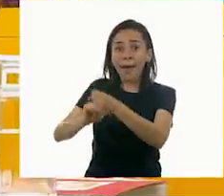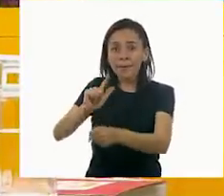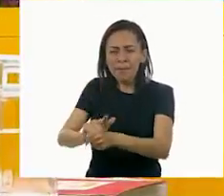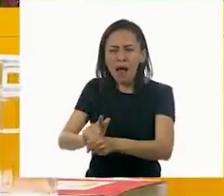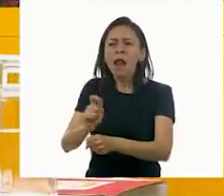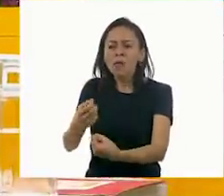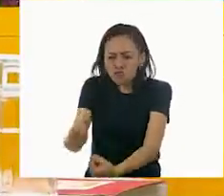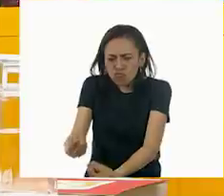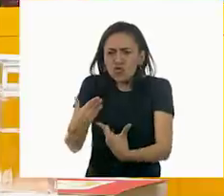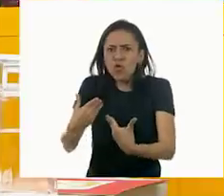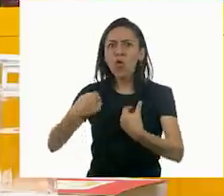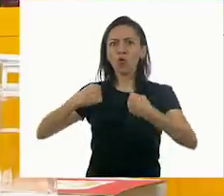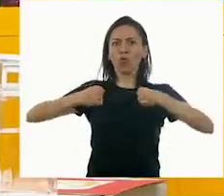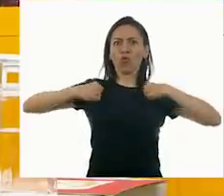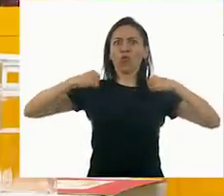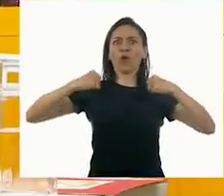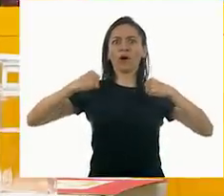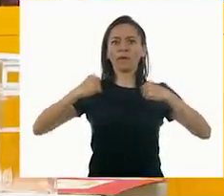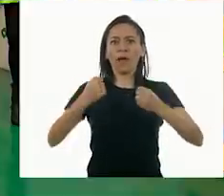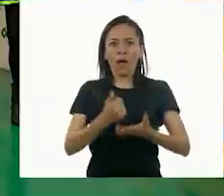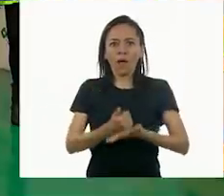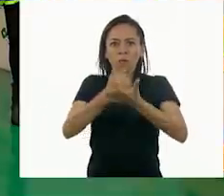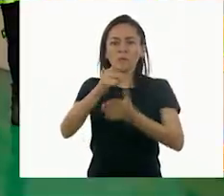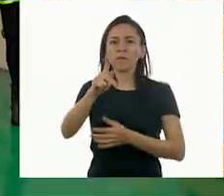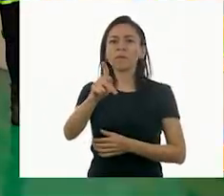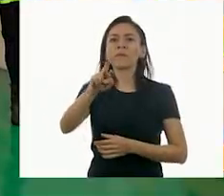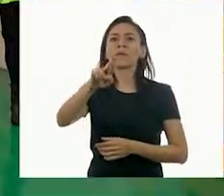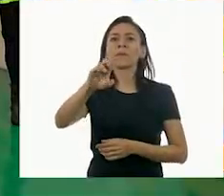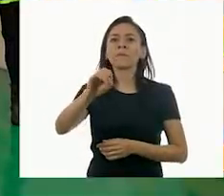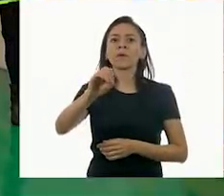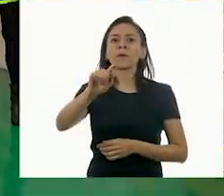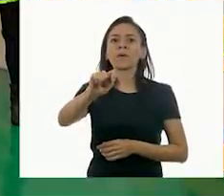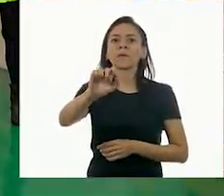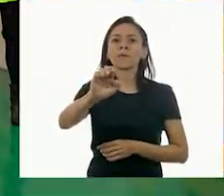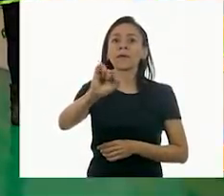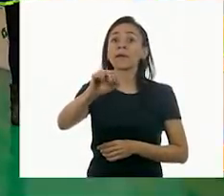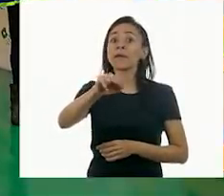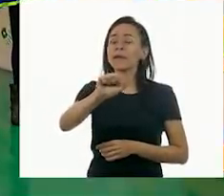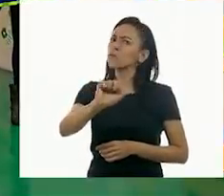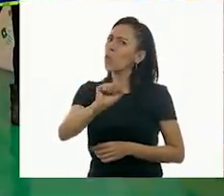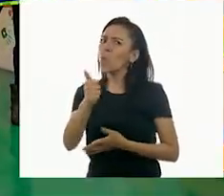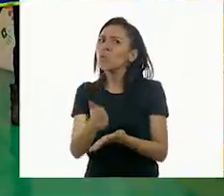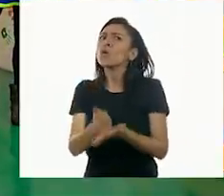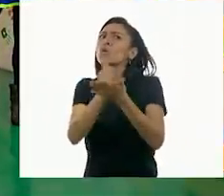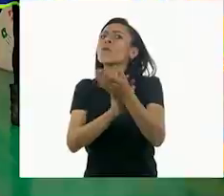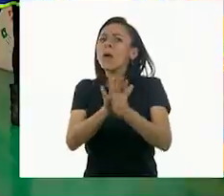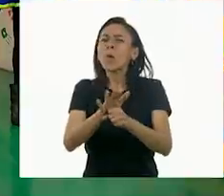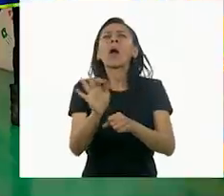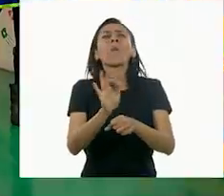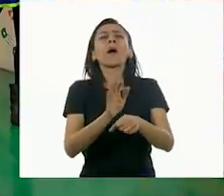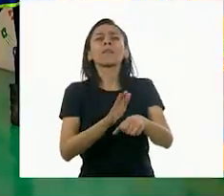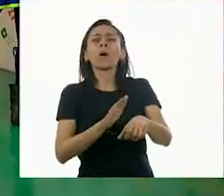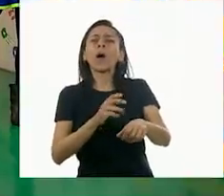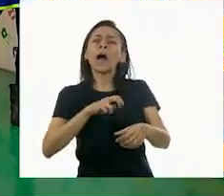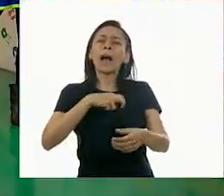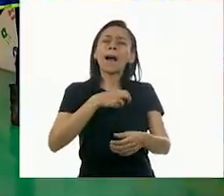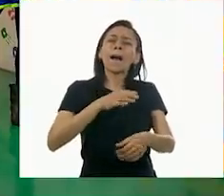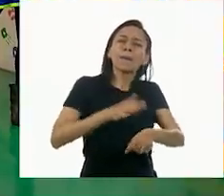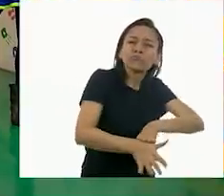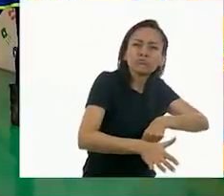y ayudan a algo muy importante. Cuando te raspas la piel o te cortas,